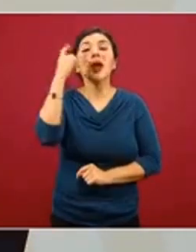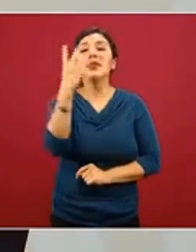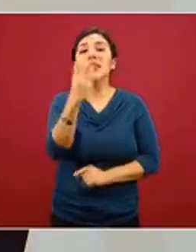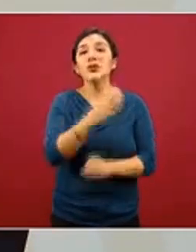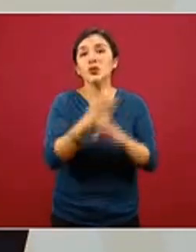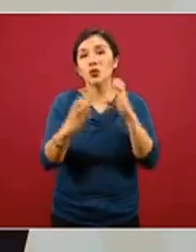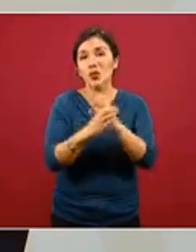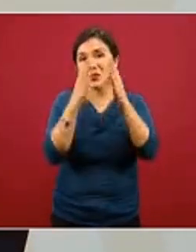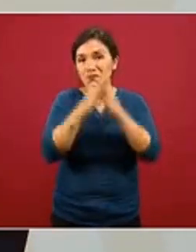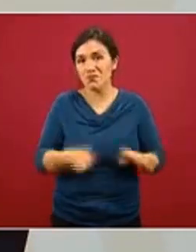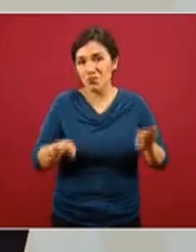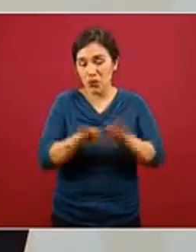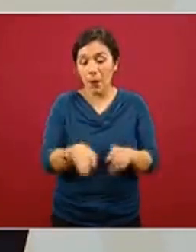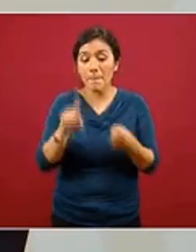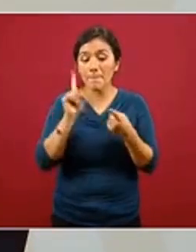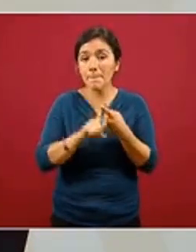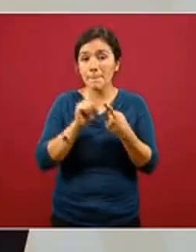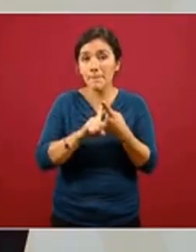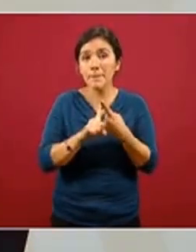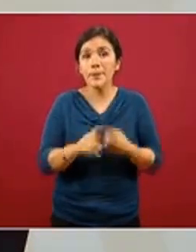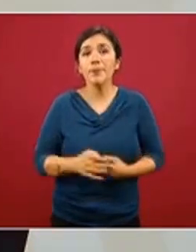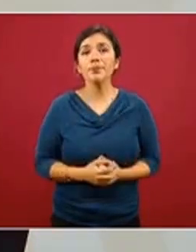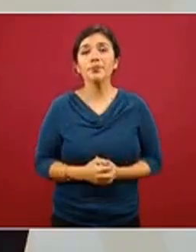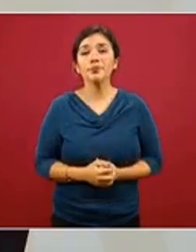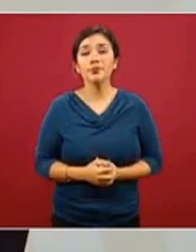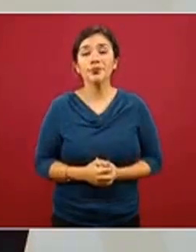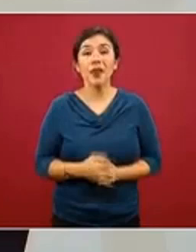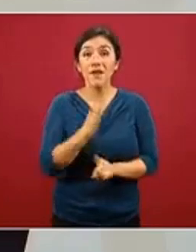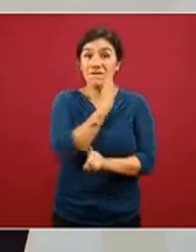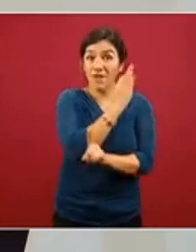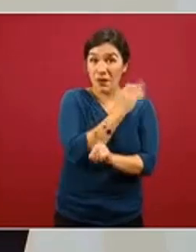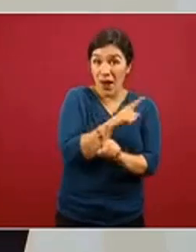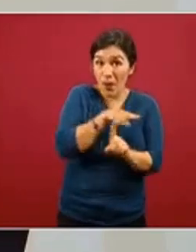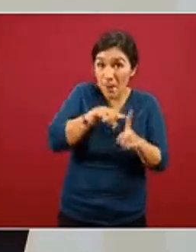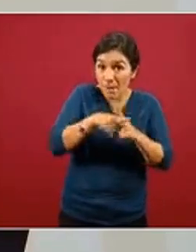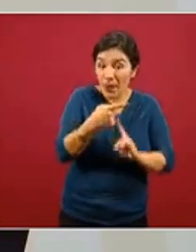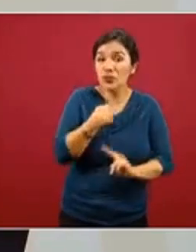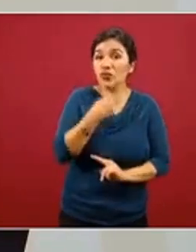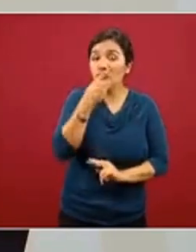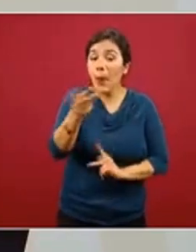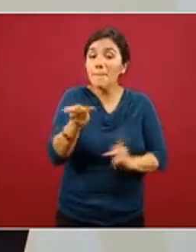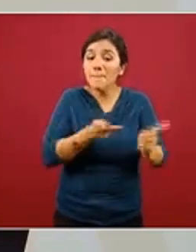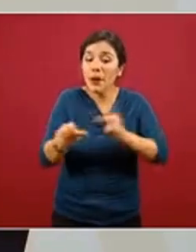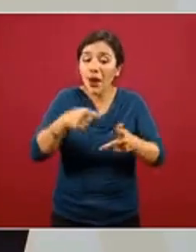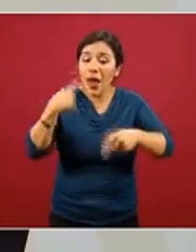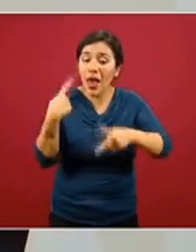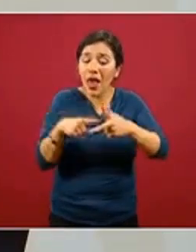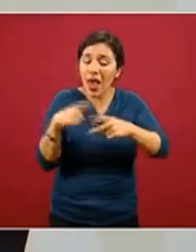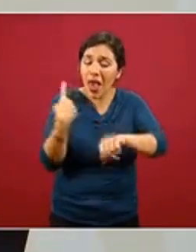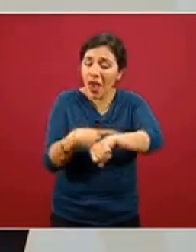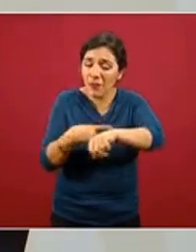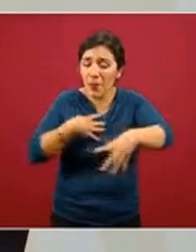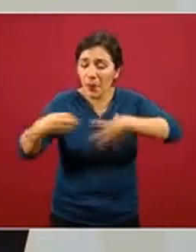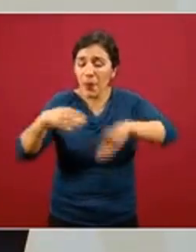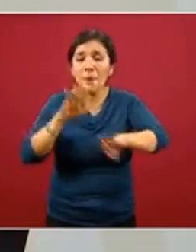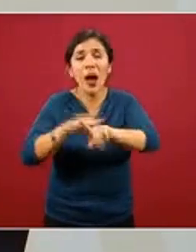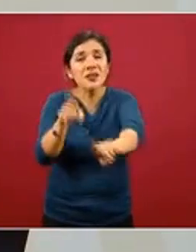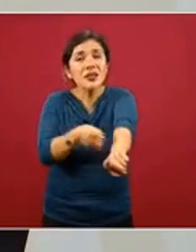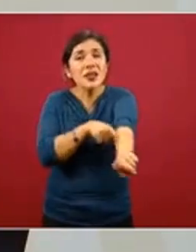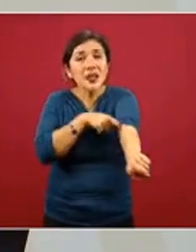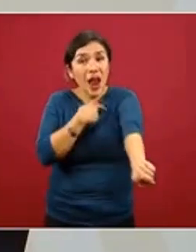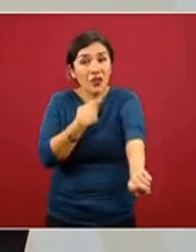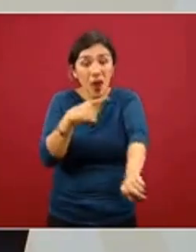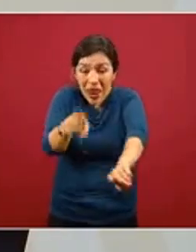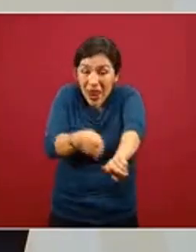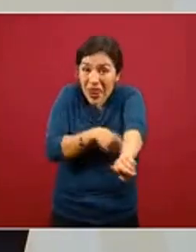3 mensajes claves. El primero es, desde febrero dijimos, preparémonos para una epidemia larga, y una epidemia larga